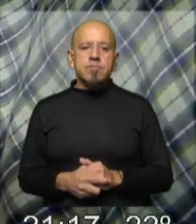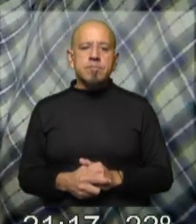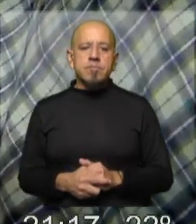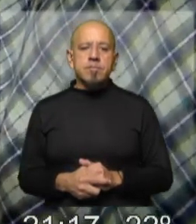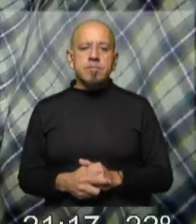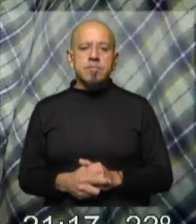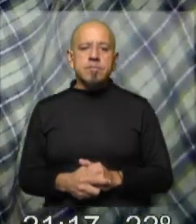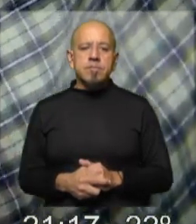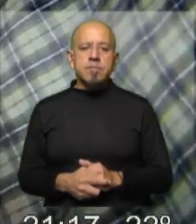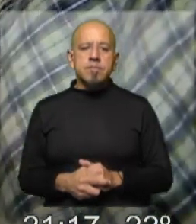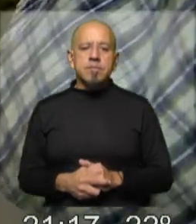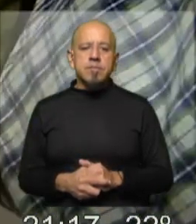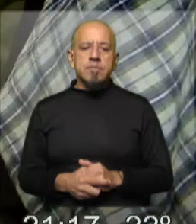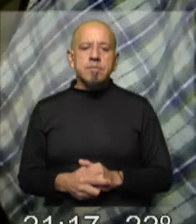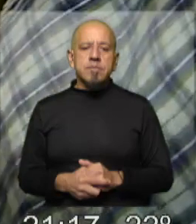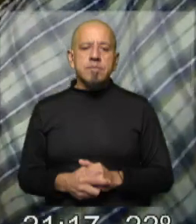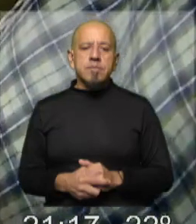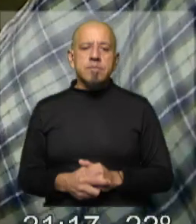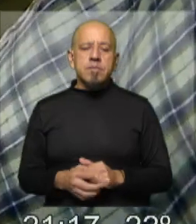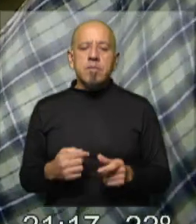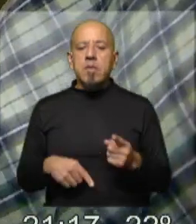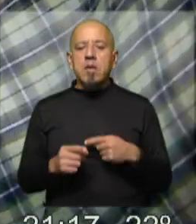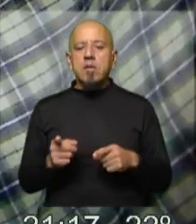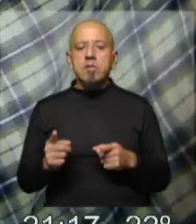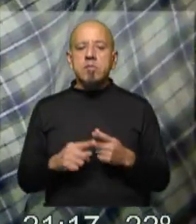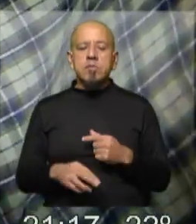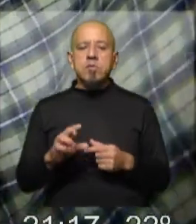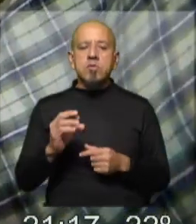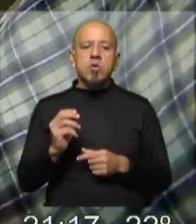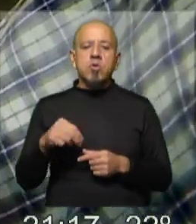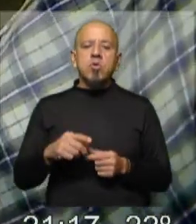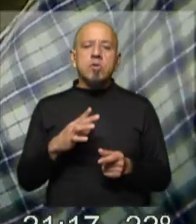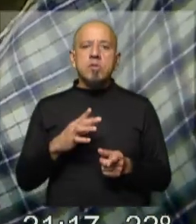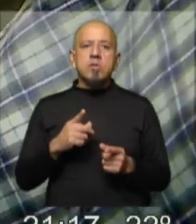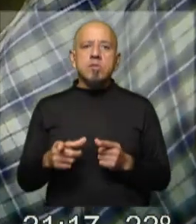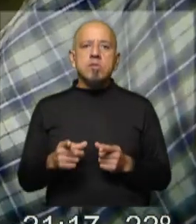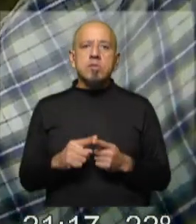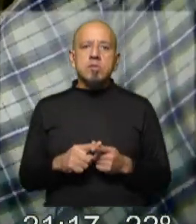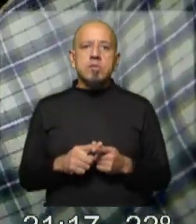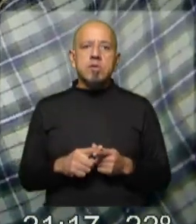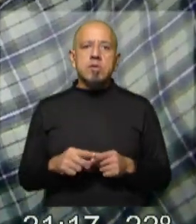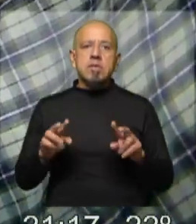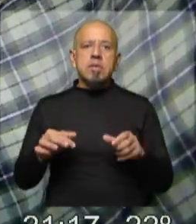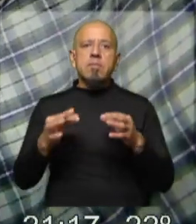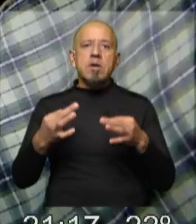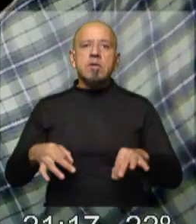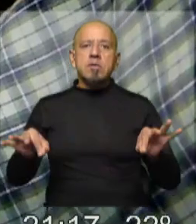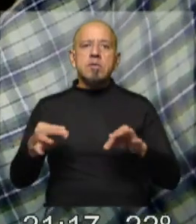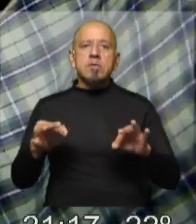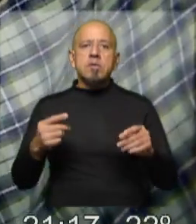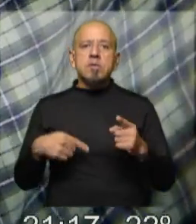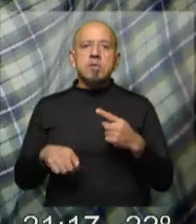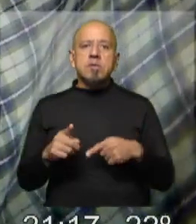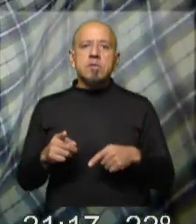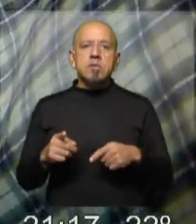clásico también. Ven Acá, Yo Me Tomo Todo el Ron. Hay, como te digo, canciones que marcaron también, ¿no?